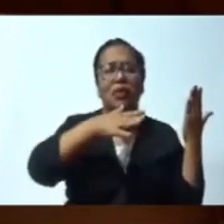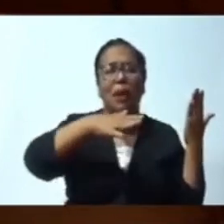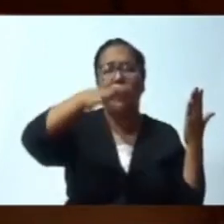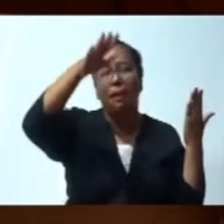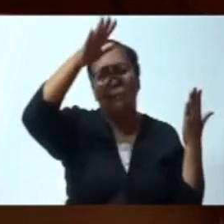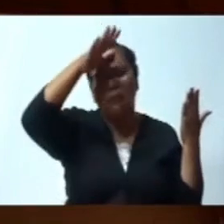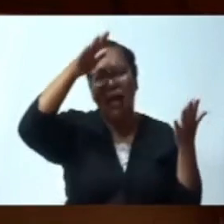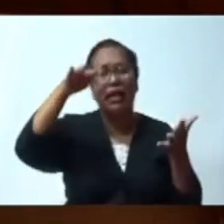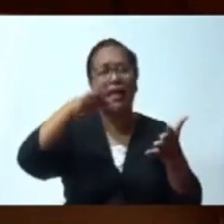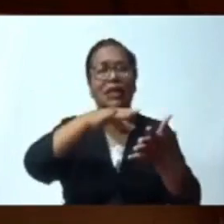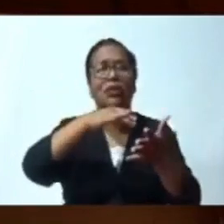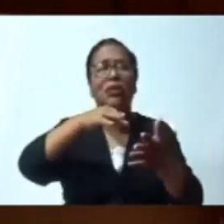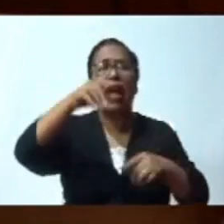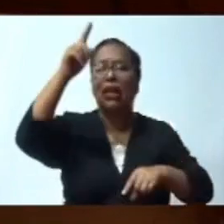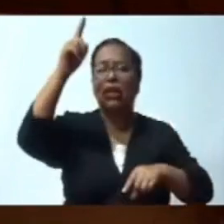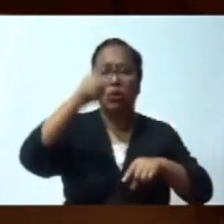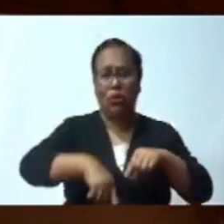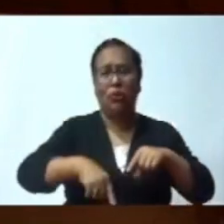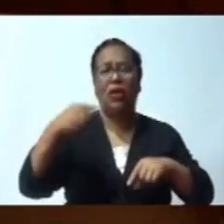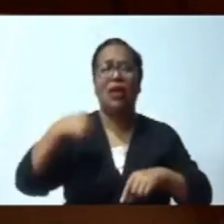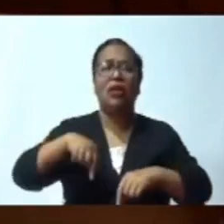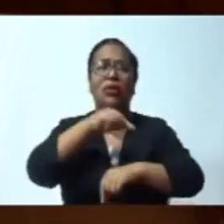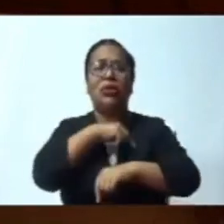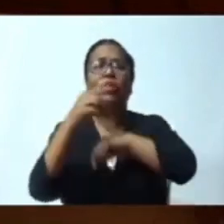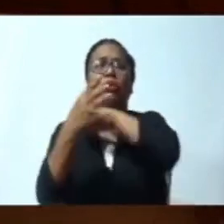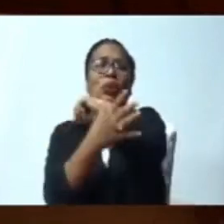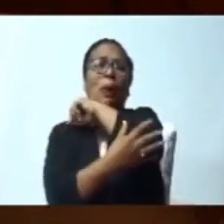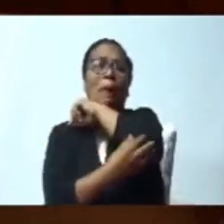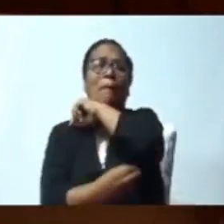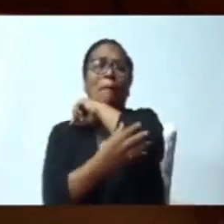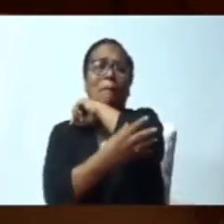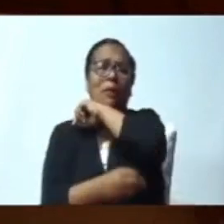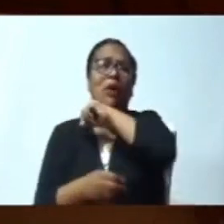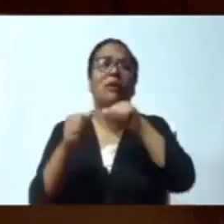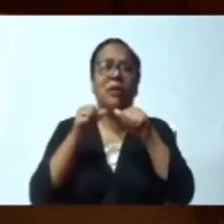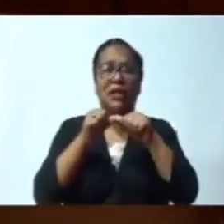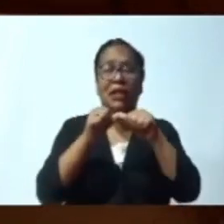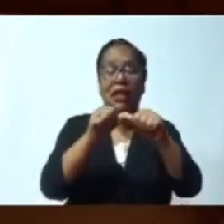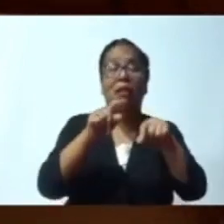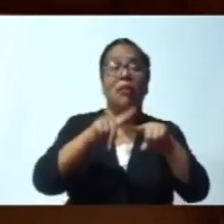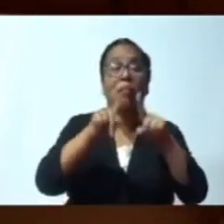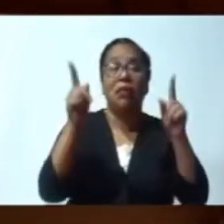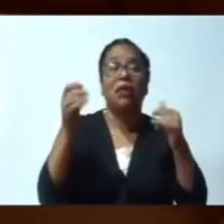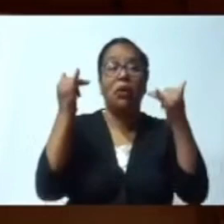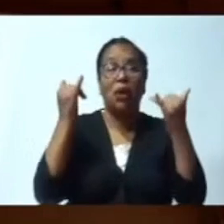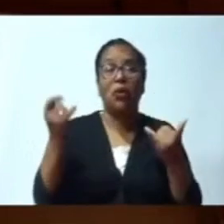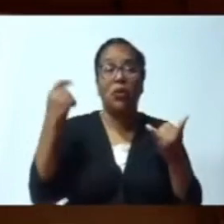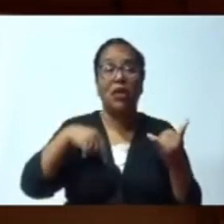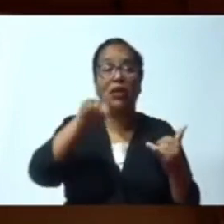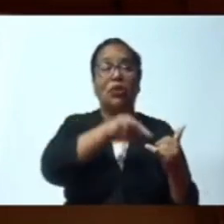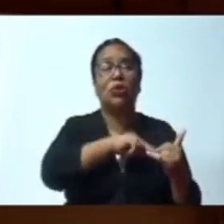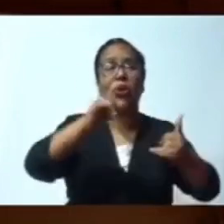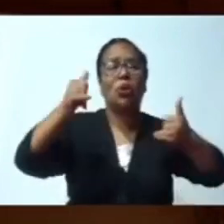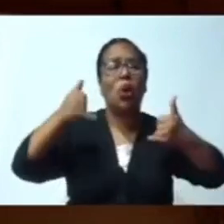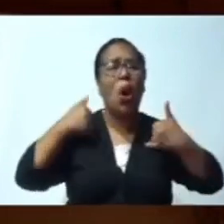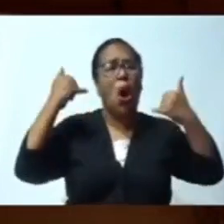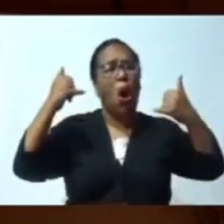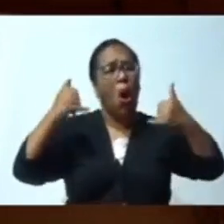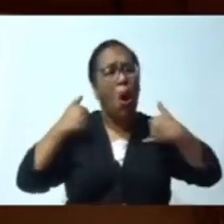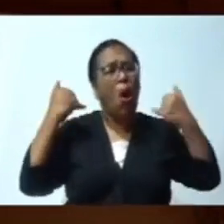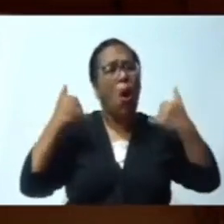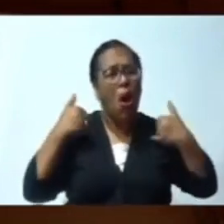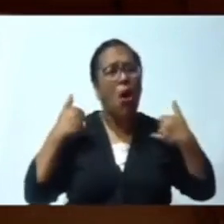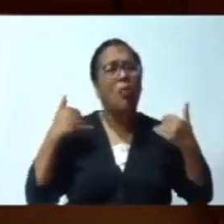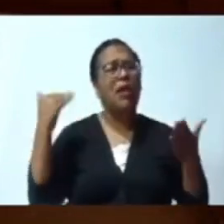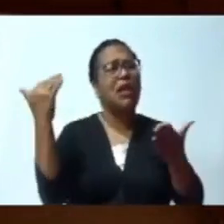estudiar y eso nos hizo más pobres, pero ahora aquí hay una nueva generación de estudiantes que quieren hacerlo. Pero ¿cómo